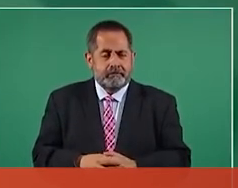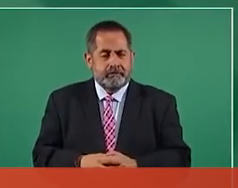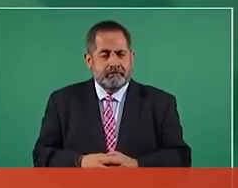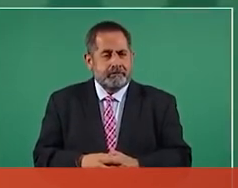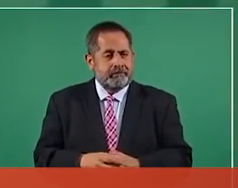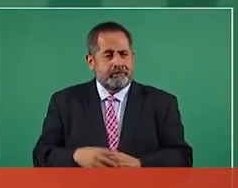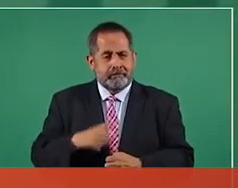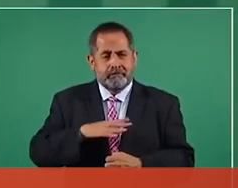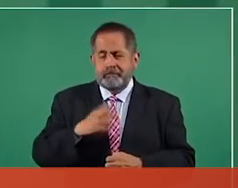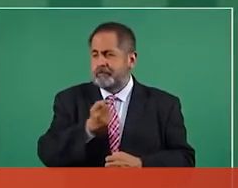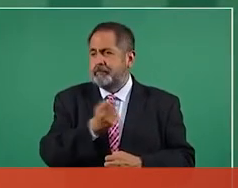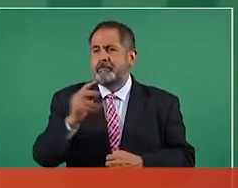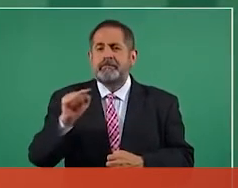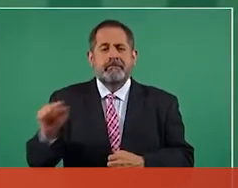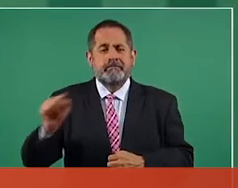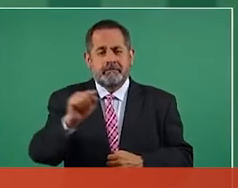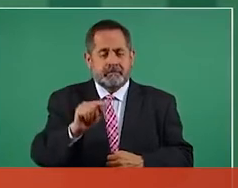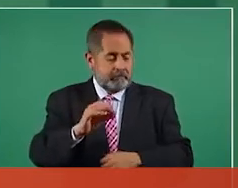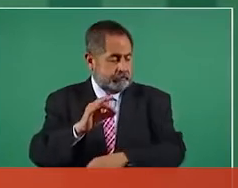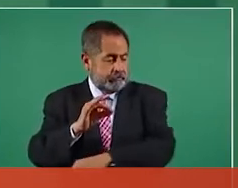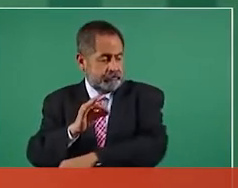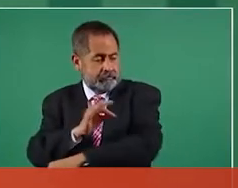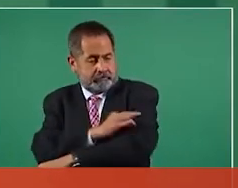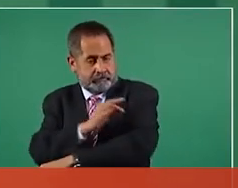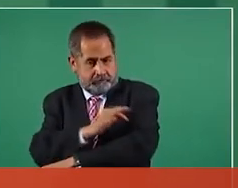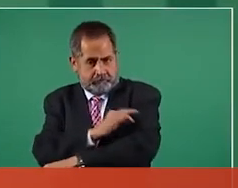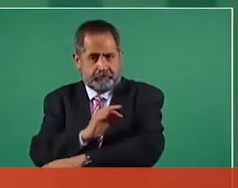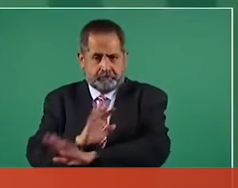donde ya se vacunó